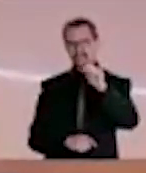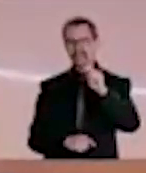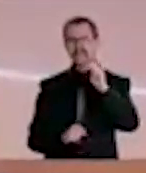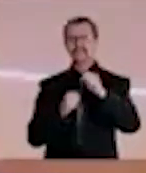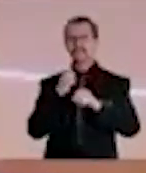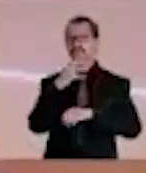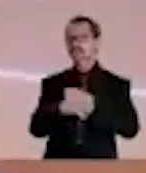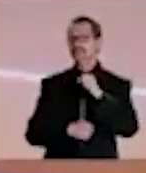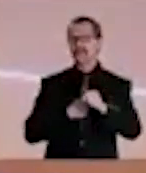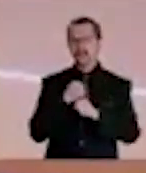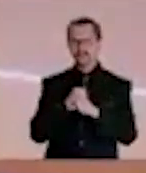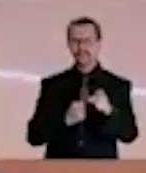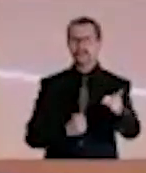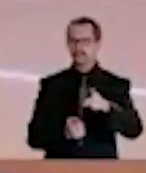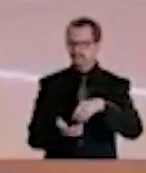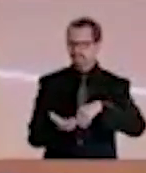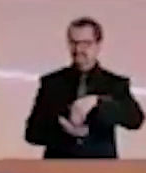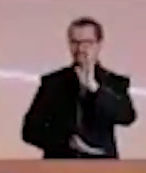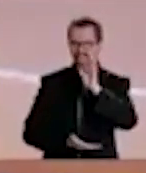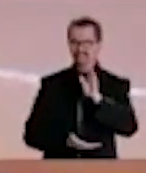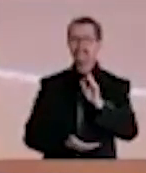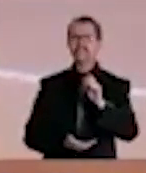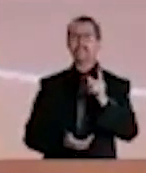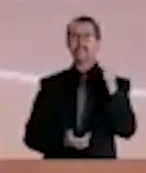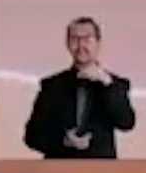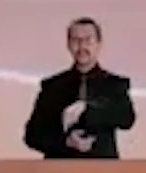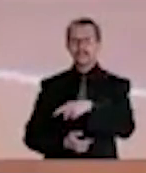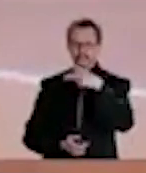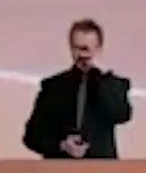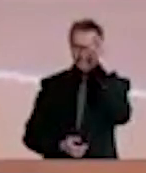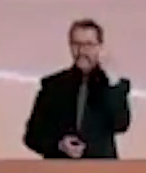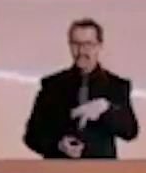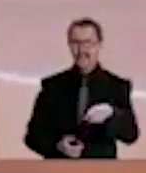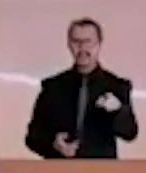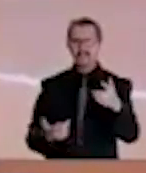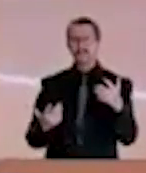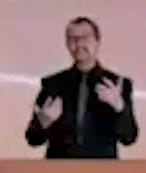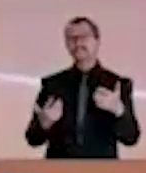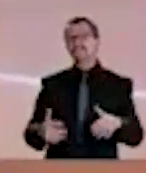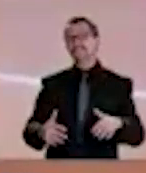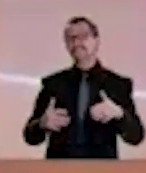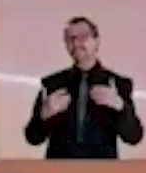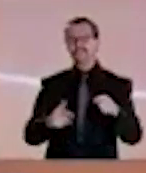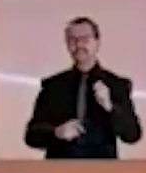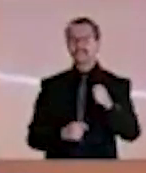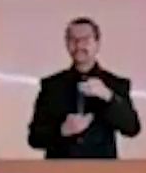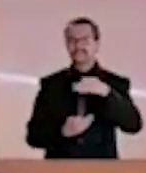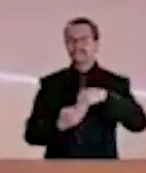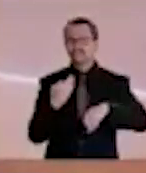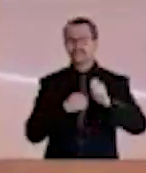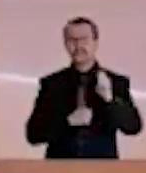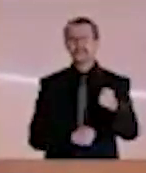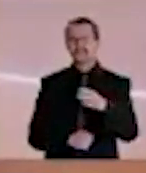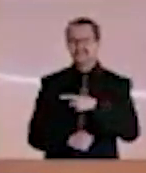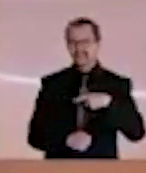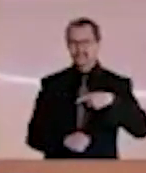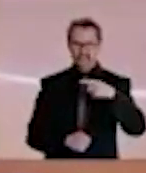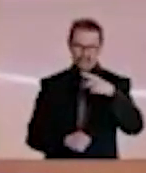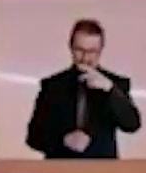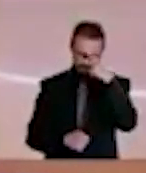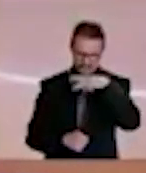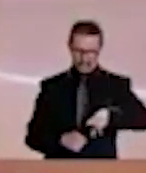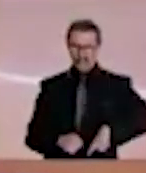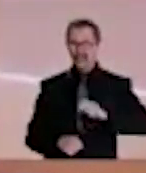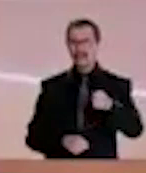del interior de los estados unidos pone de relieve la diferencia unos y otros tienen que ser atendidos por el gobierno mexicano y nuestro trabajo tiene que ser